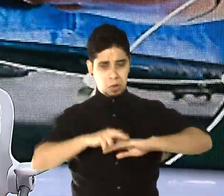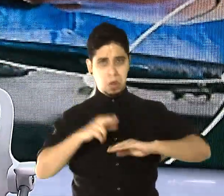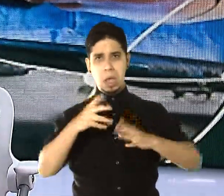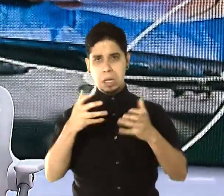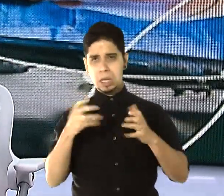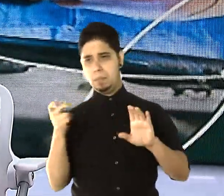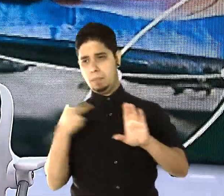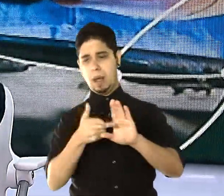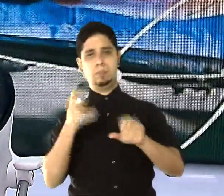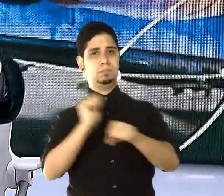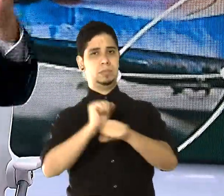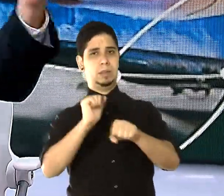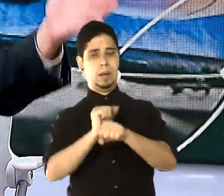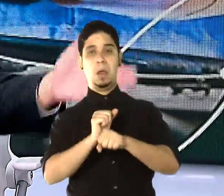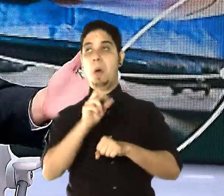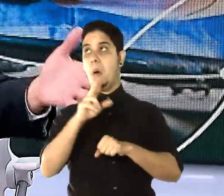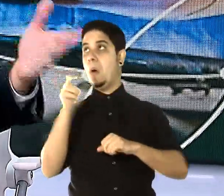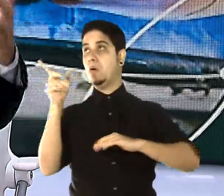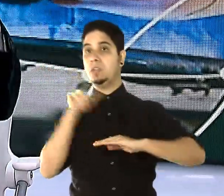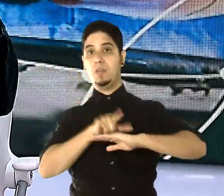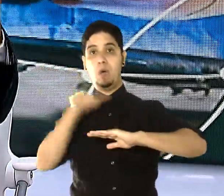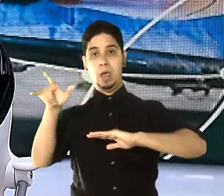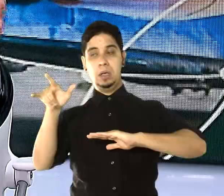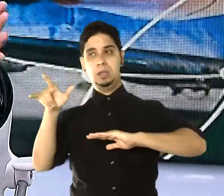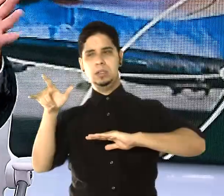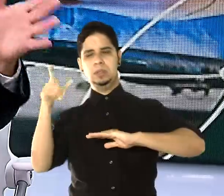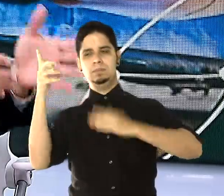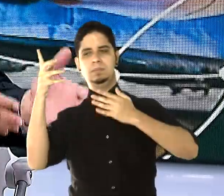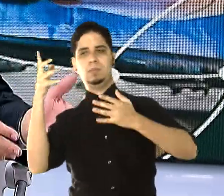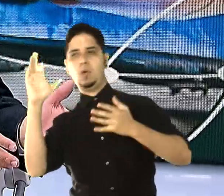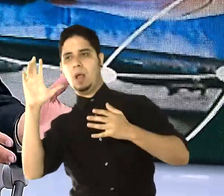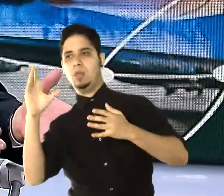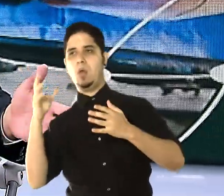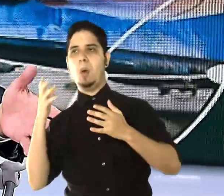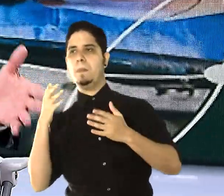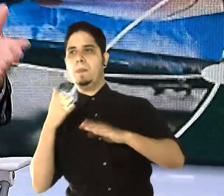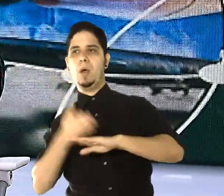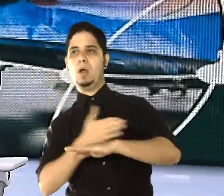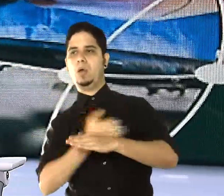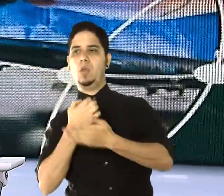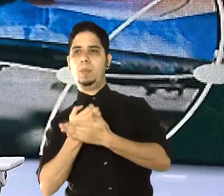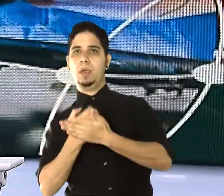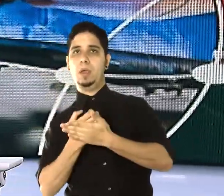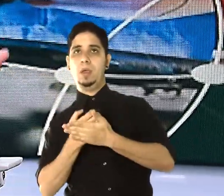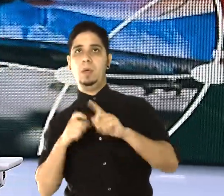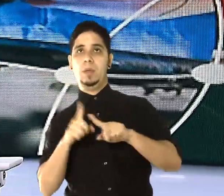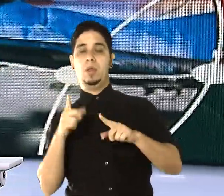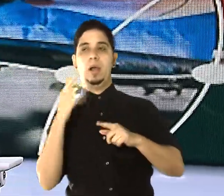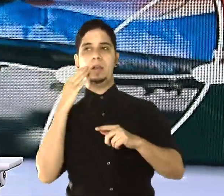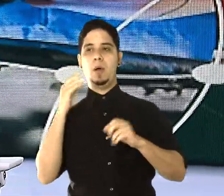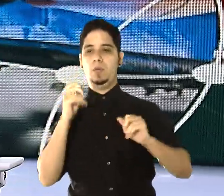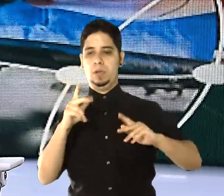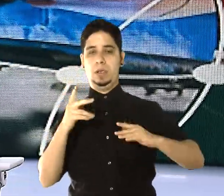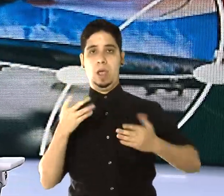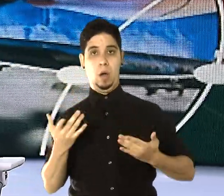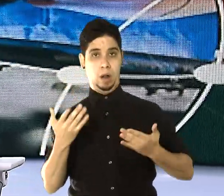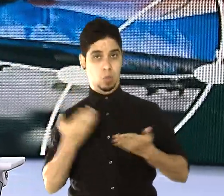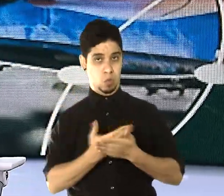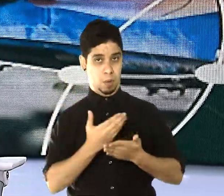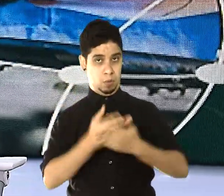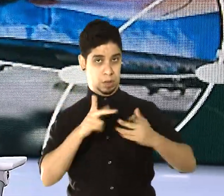quieren regresar a la isla y que cuando se fue buscando prosperidad económica, pero al conocer las oportunidades que hay en la